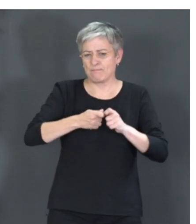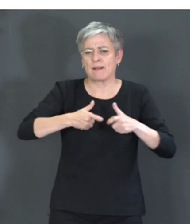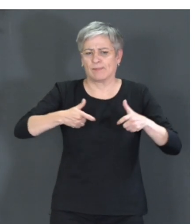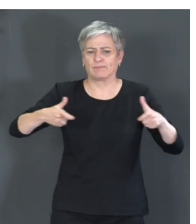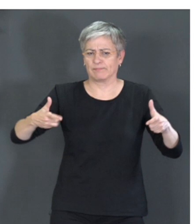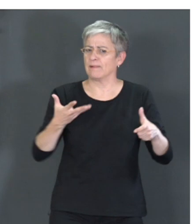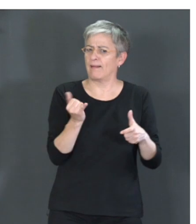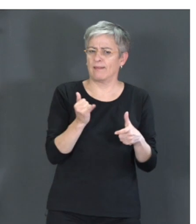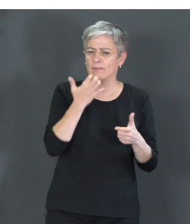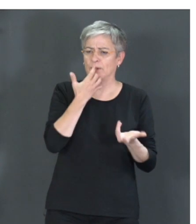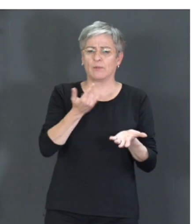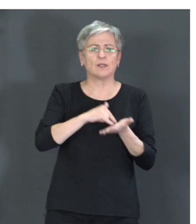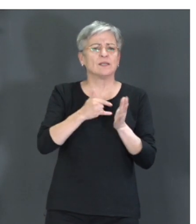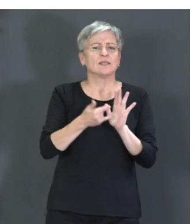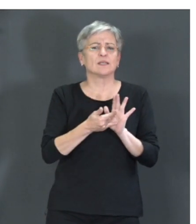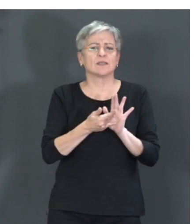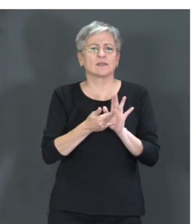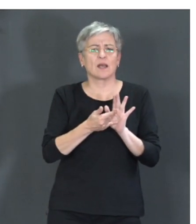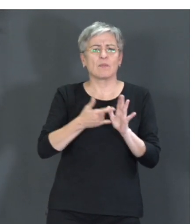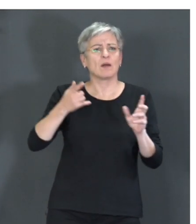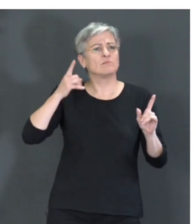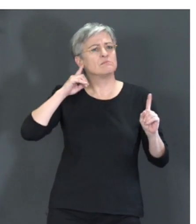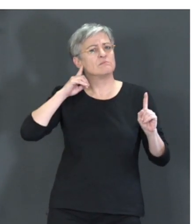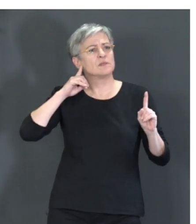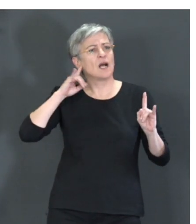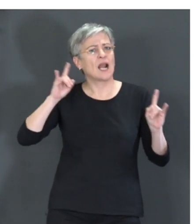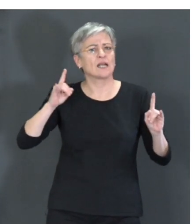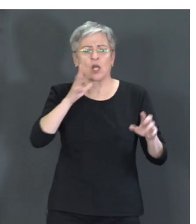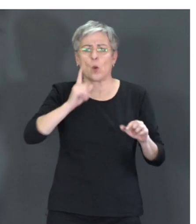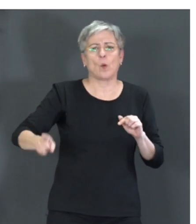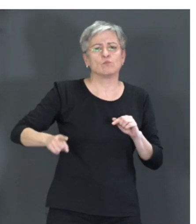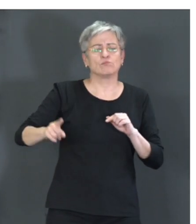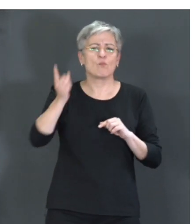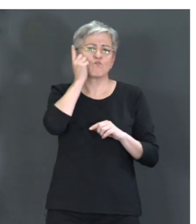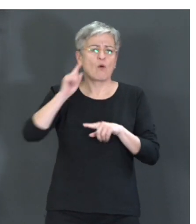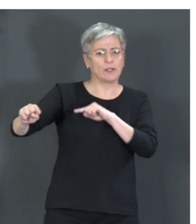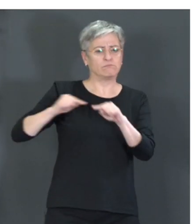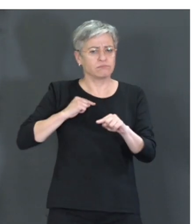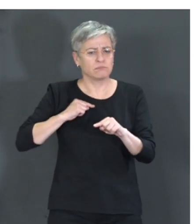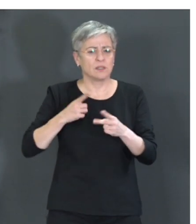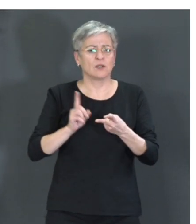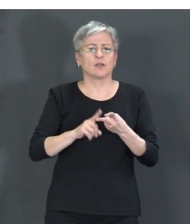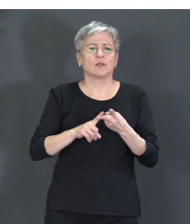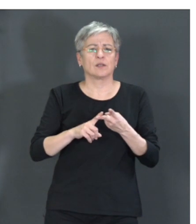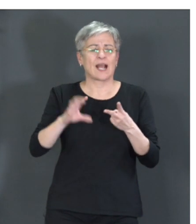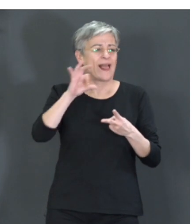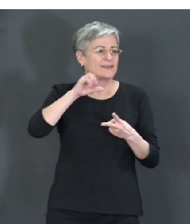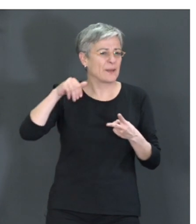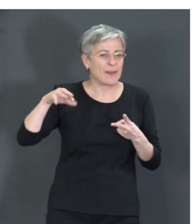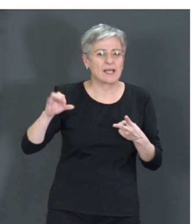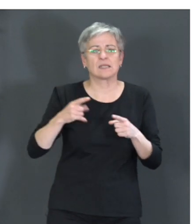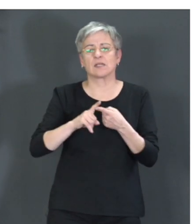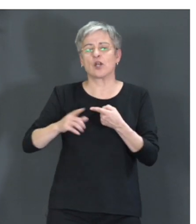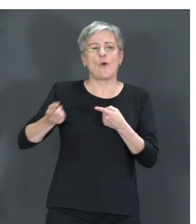¿no? Hay sistemas de alerta que te llegan a través del móvil, con mensajes de texto,